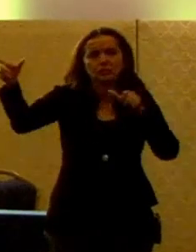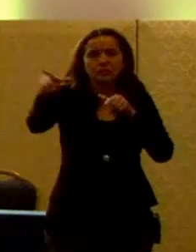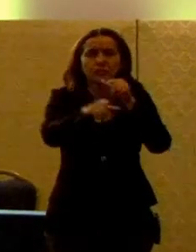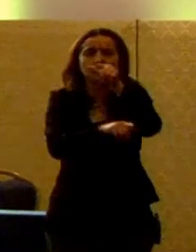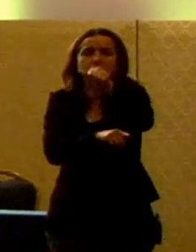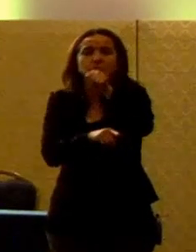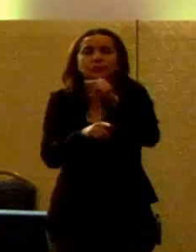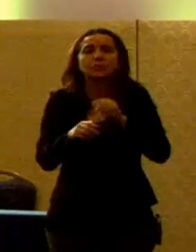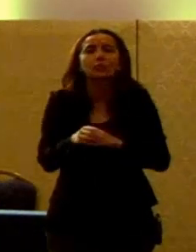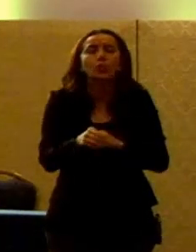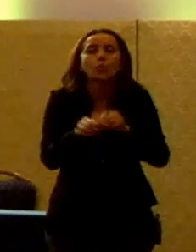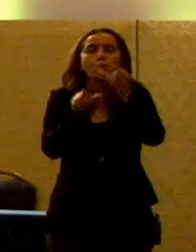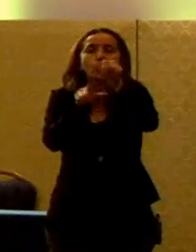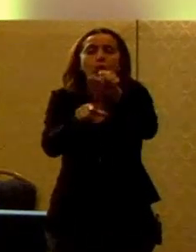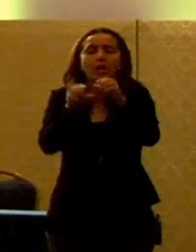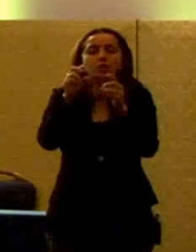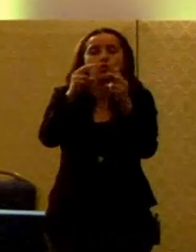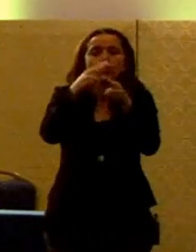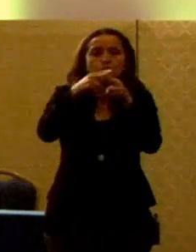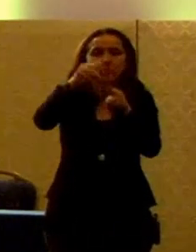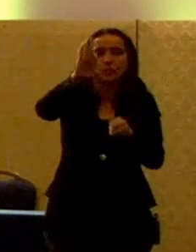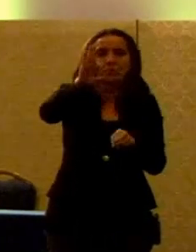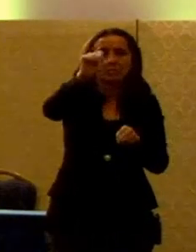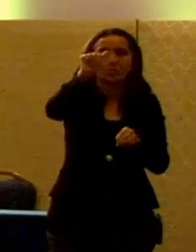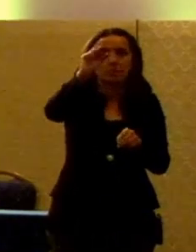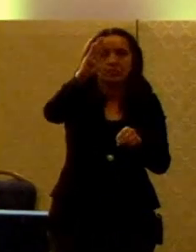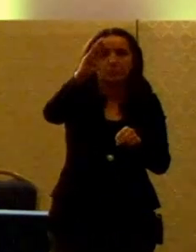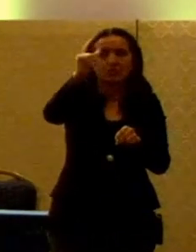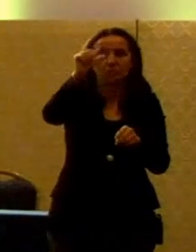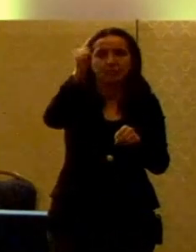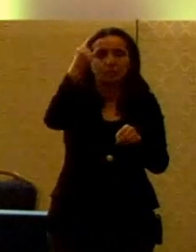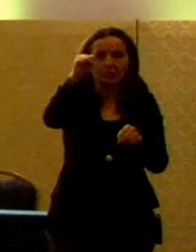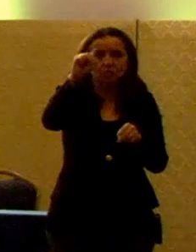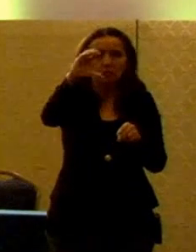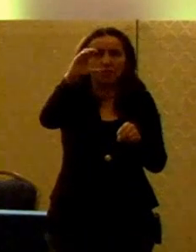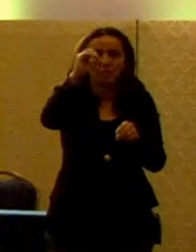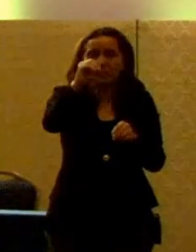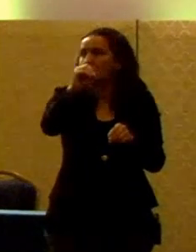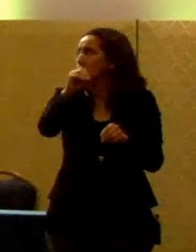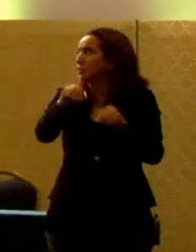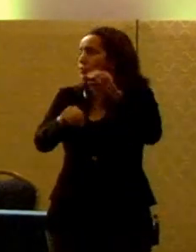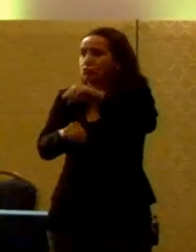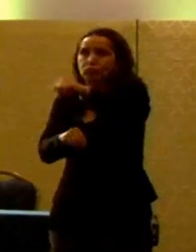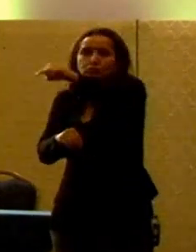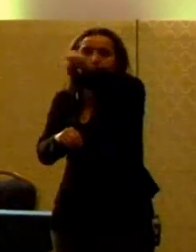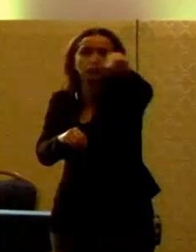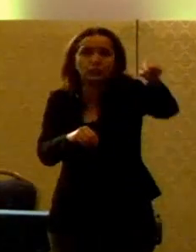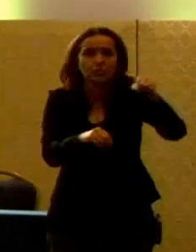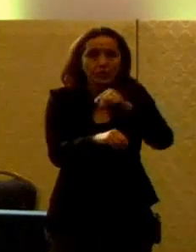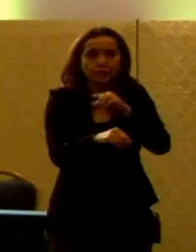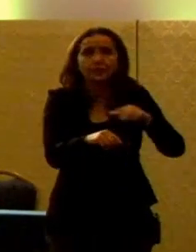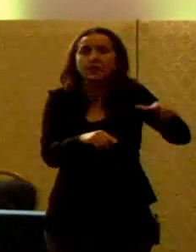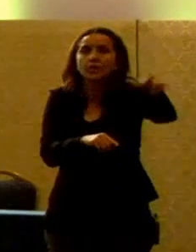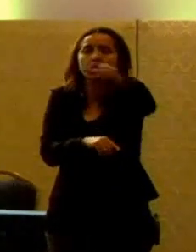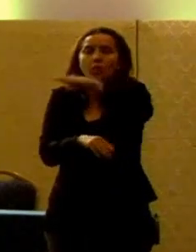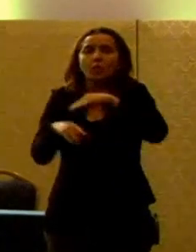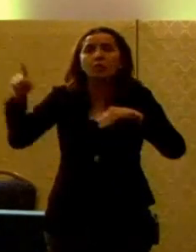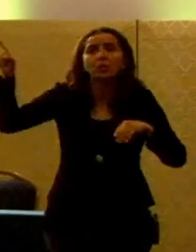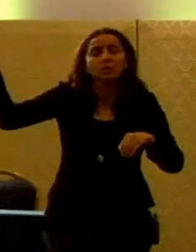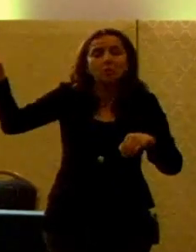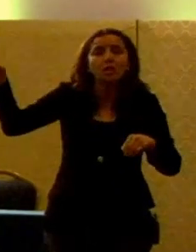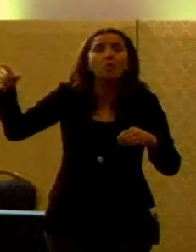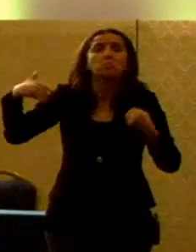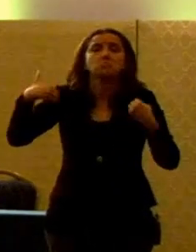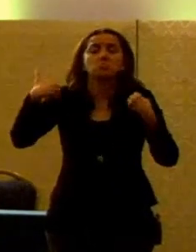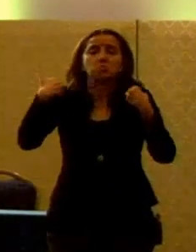una localidad llamada Tabasco, que se compone de todas estas localidades. Sin embargo, tiene la fortuna para muchos,